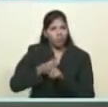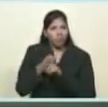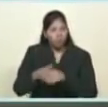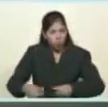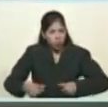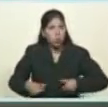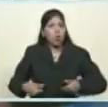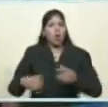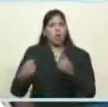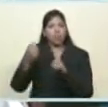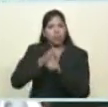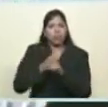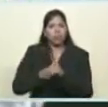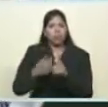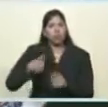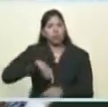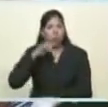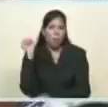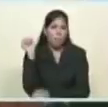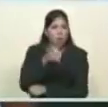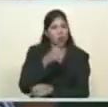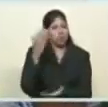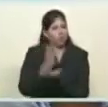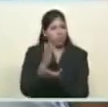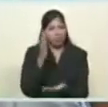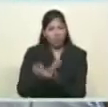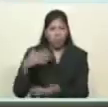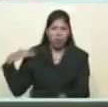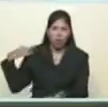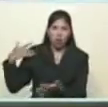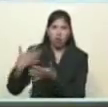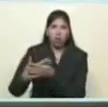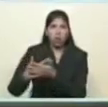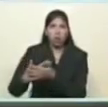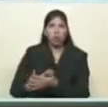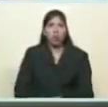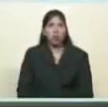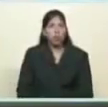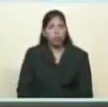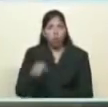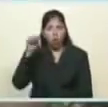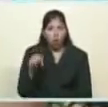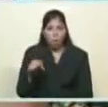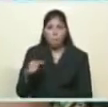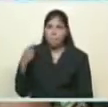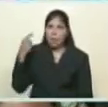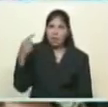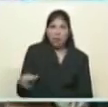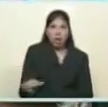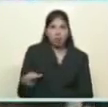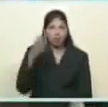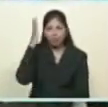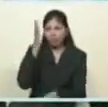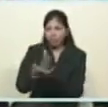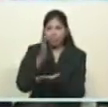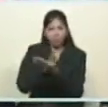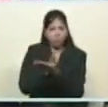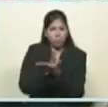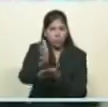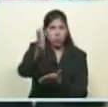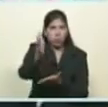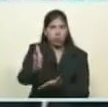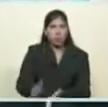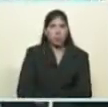superar y vamos a vencer, como siempre lo hemos hecho. Hoy, mañana y siempre, como siempre lo hemos